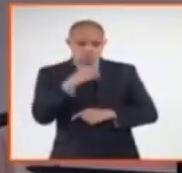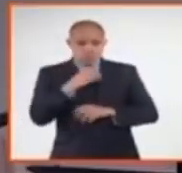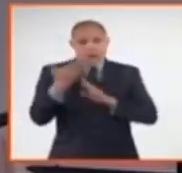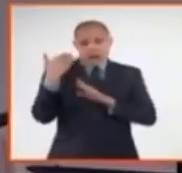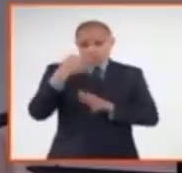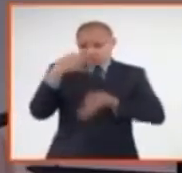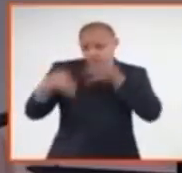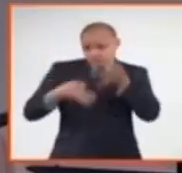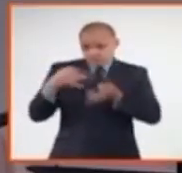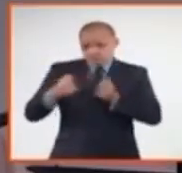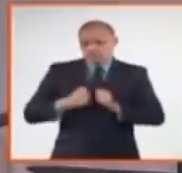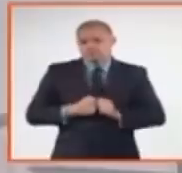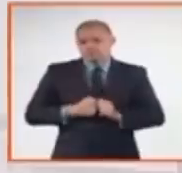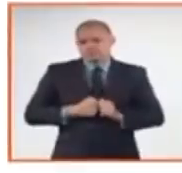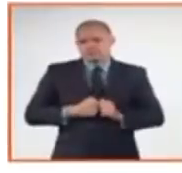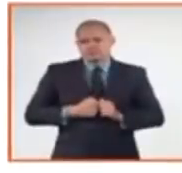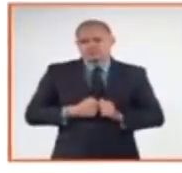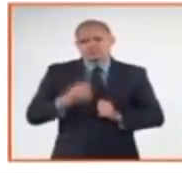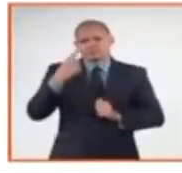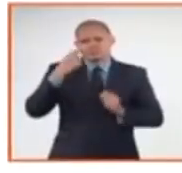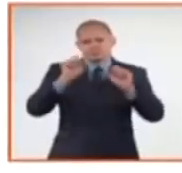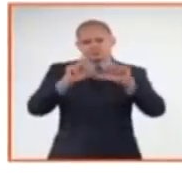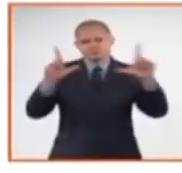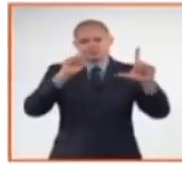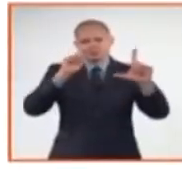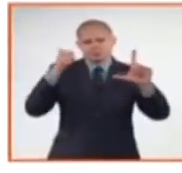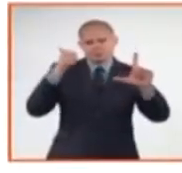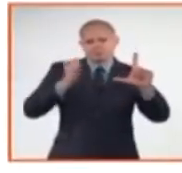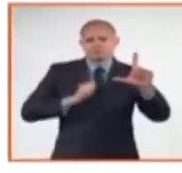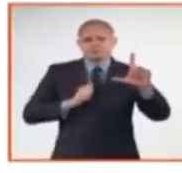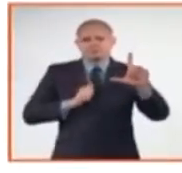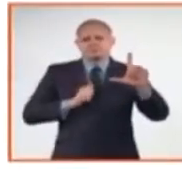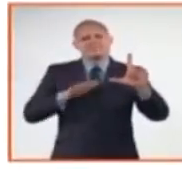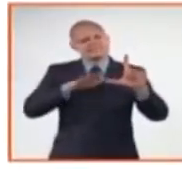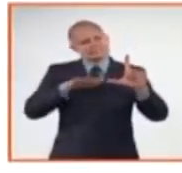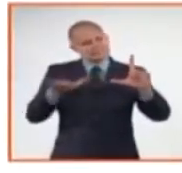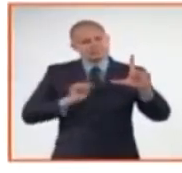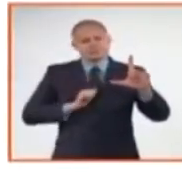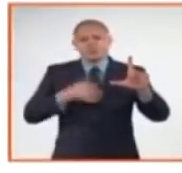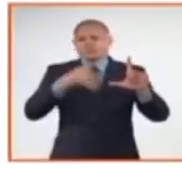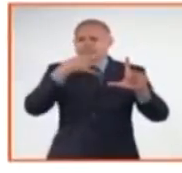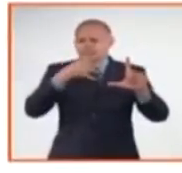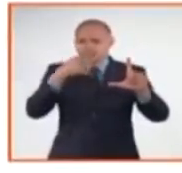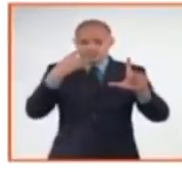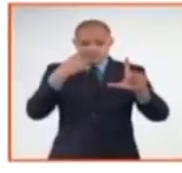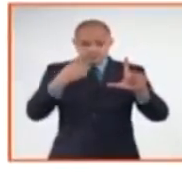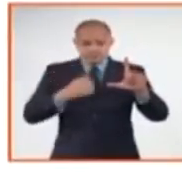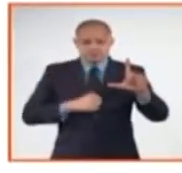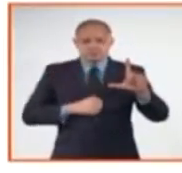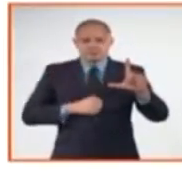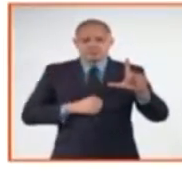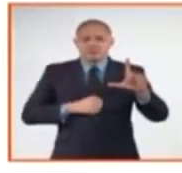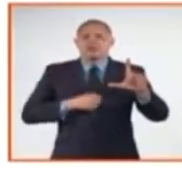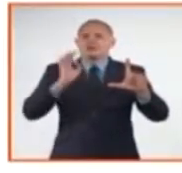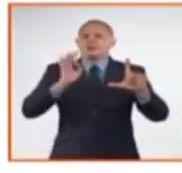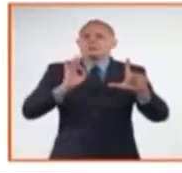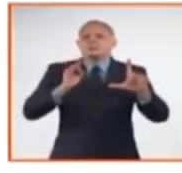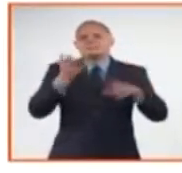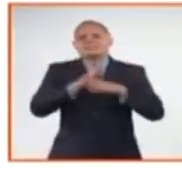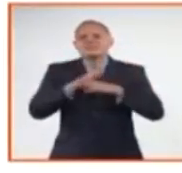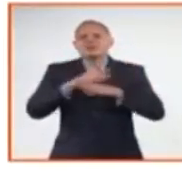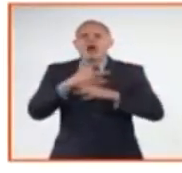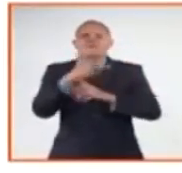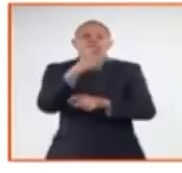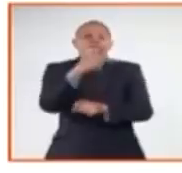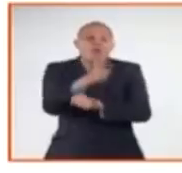explicaba y yo ubicaba un poco en qué contexto una vacuna mide su eficacia y en qué contexto una